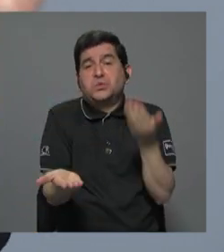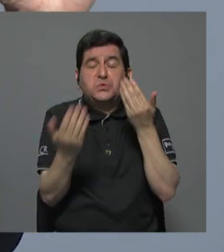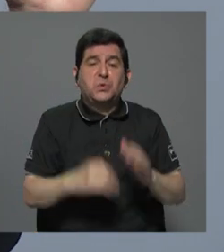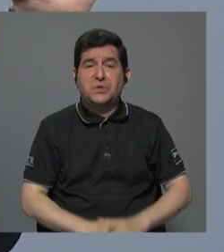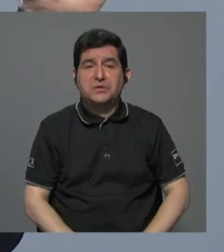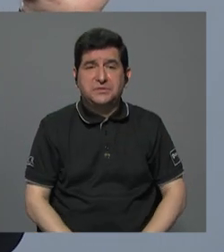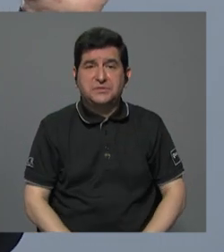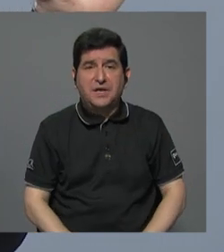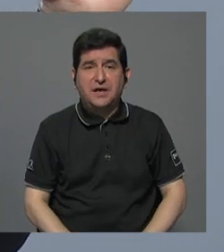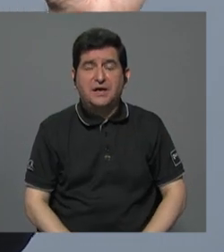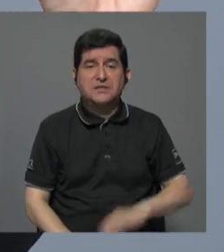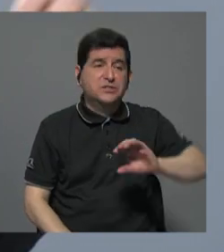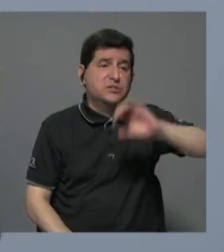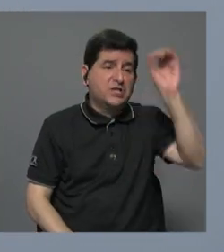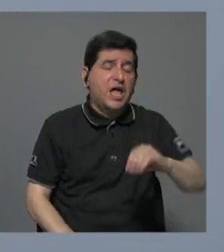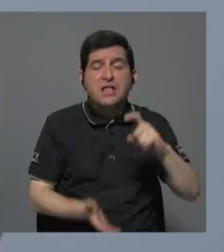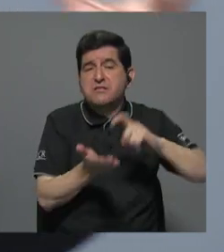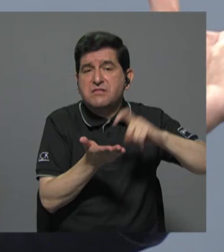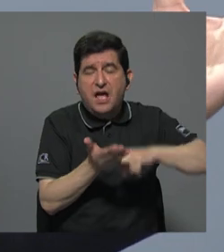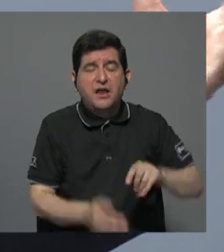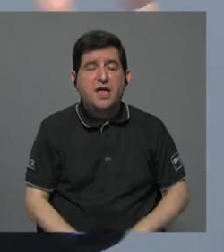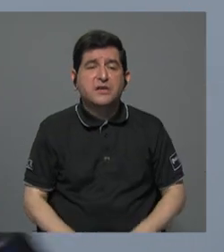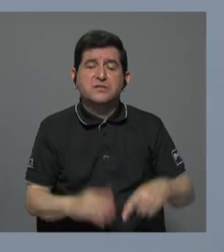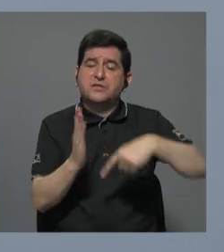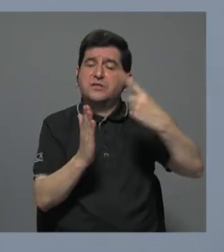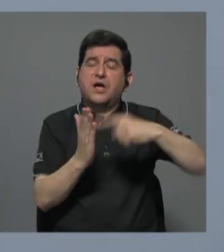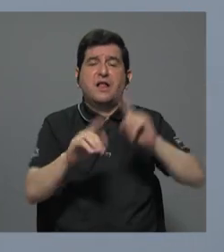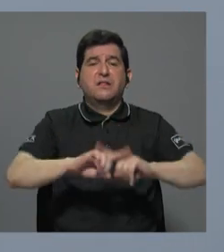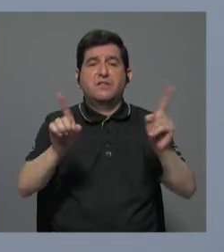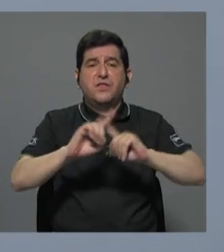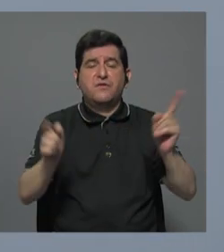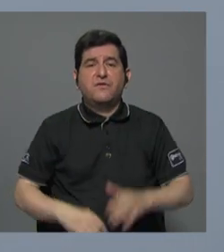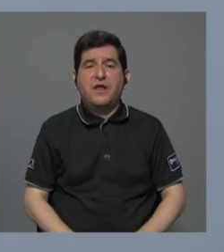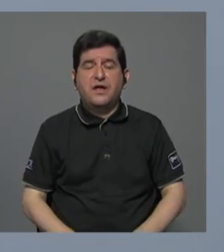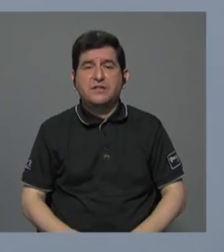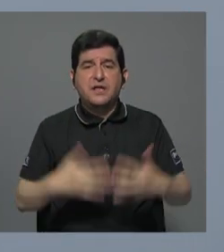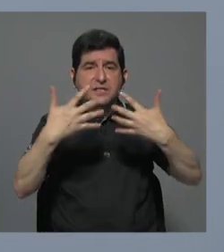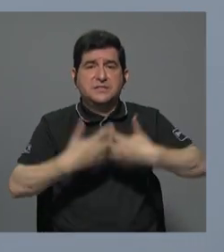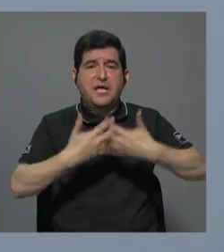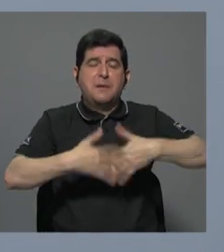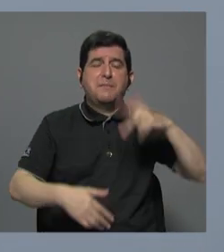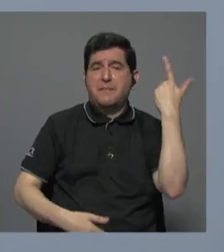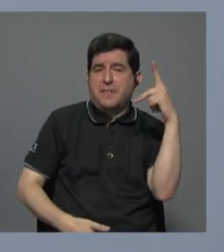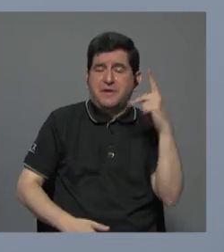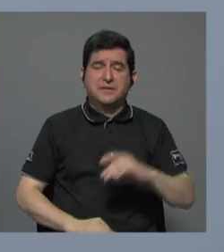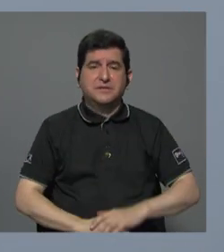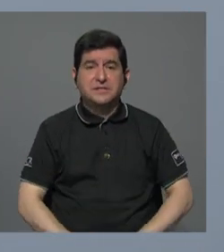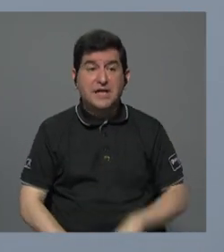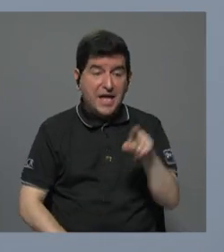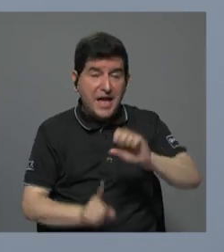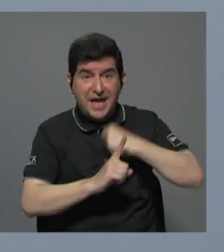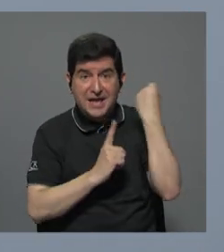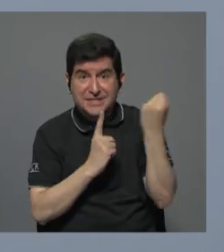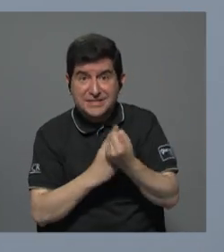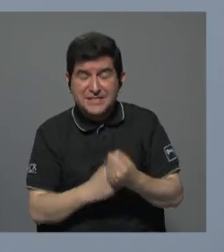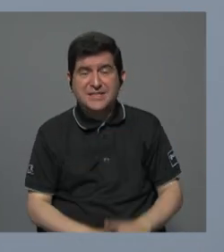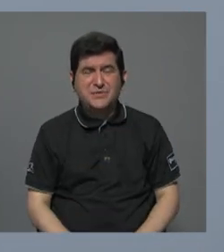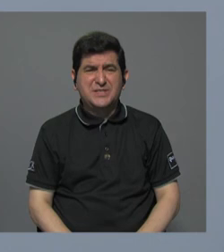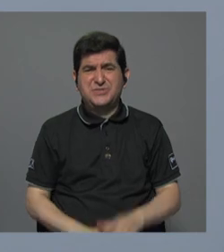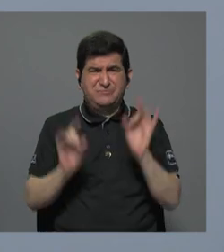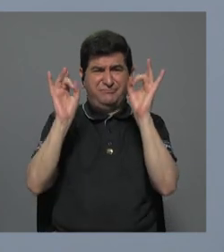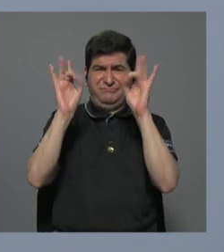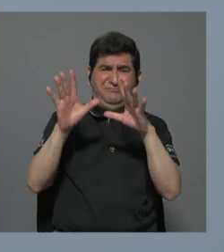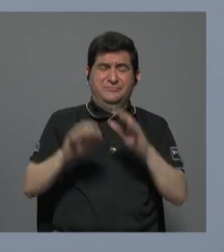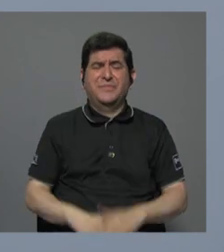los intereses de la deuda o la calificación de las diferentes calificadoras de riesgo entonces eso es una forma muy mediocre